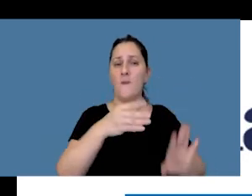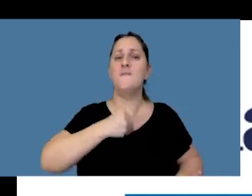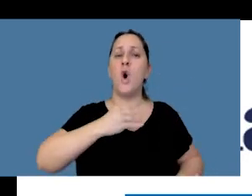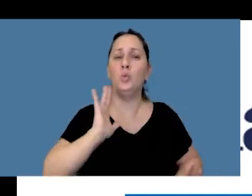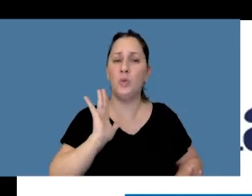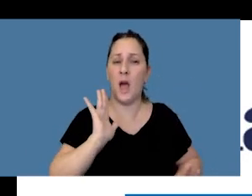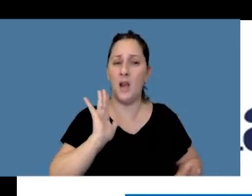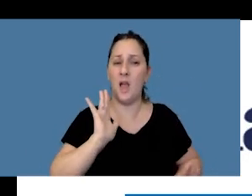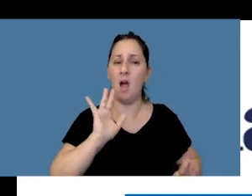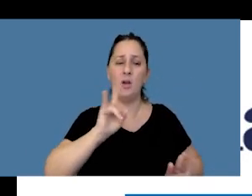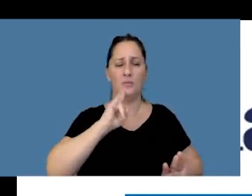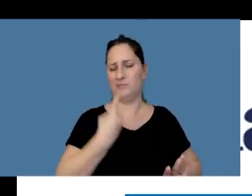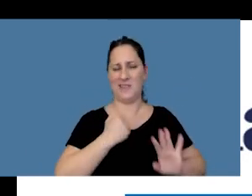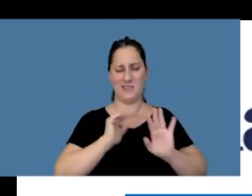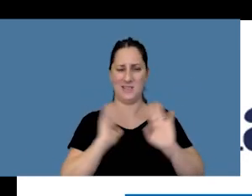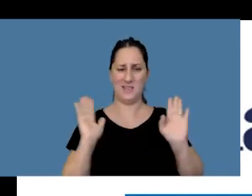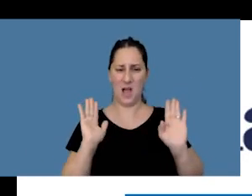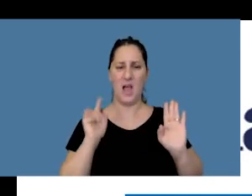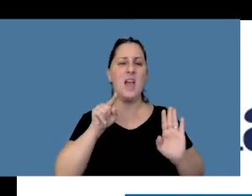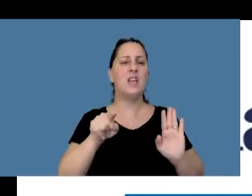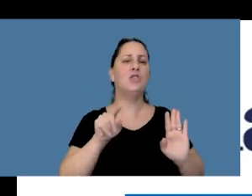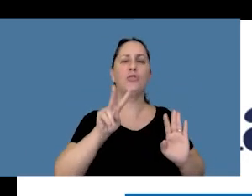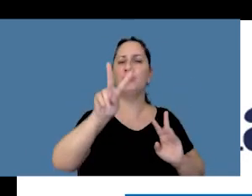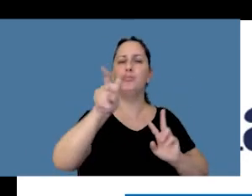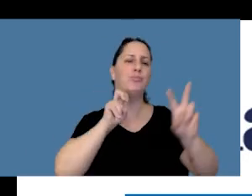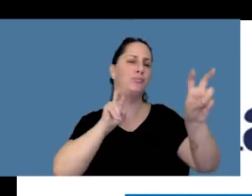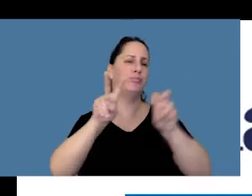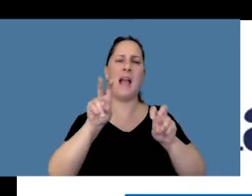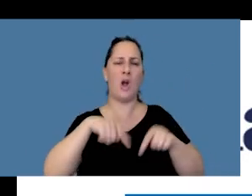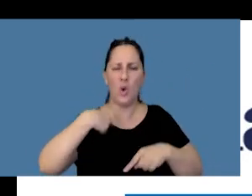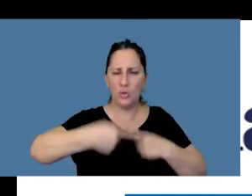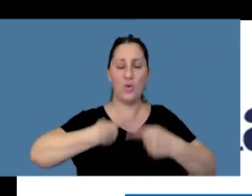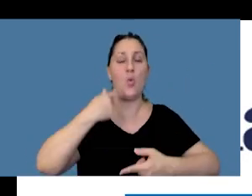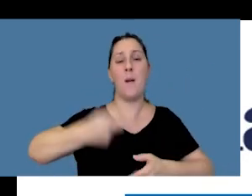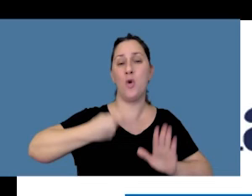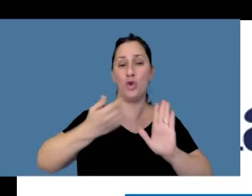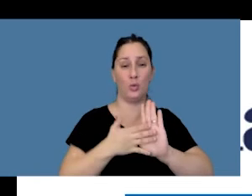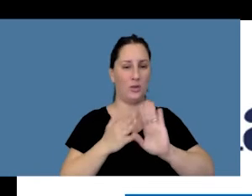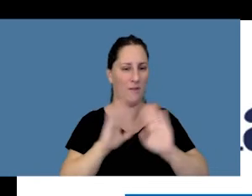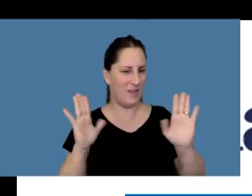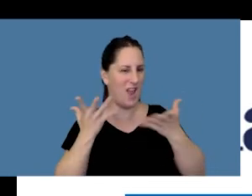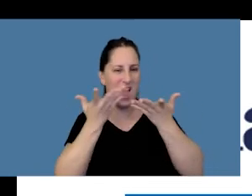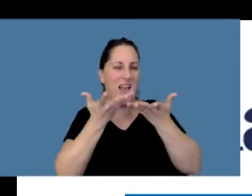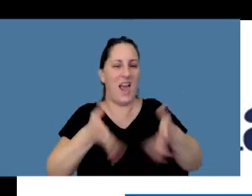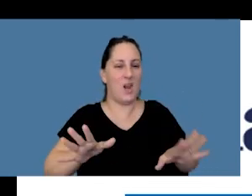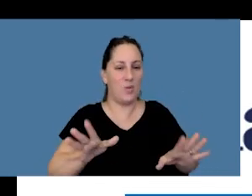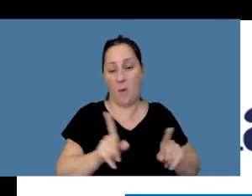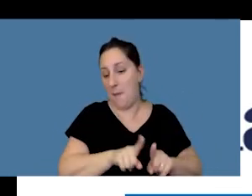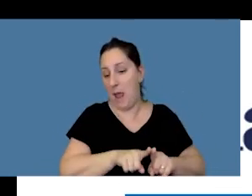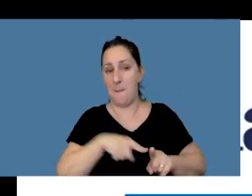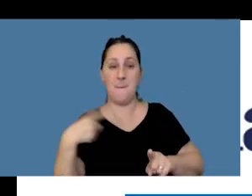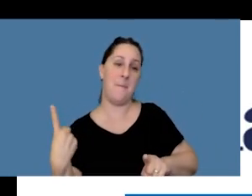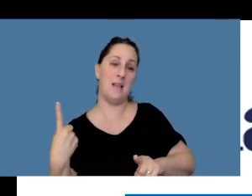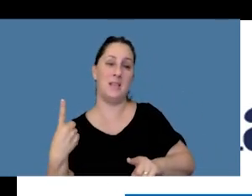hayan autoexcluido porque ellos solo percibieron que ya no debían ser monotributistas, bien renunciaron para pasarse al